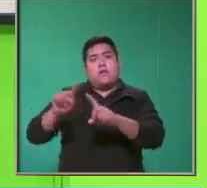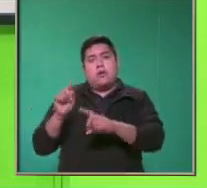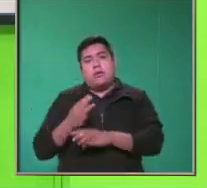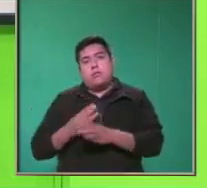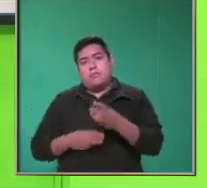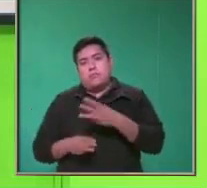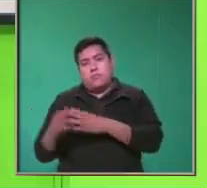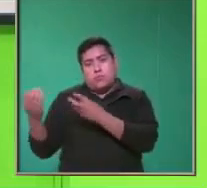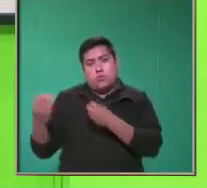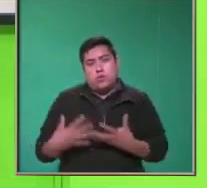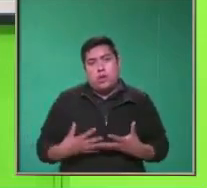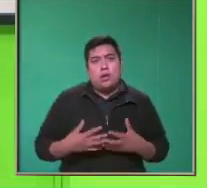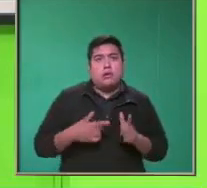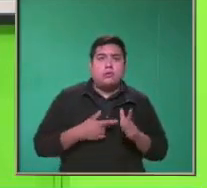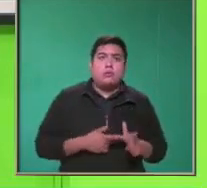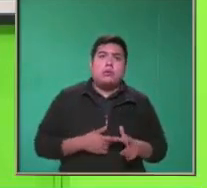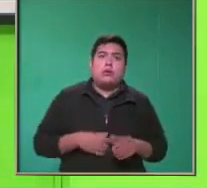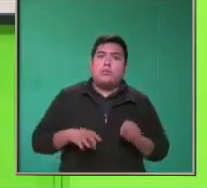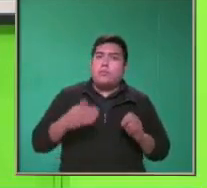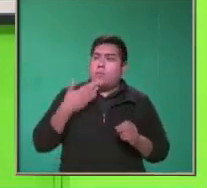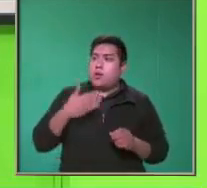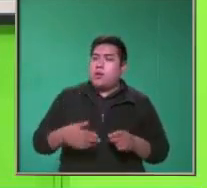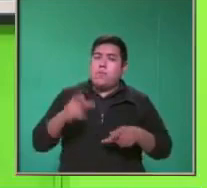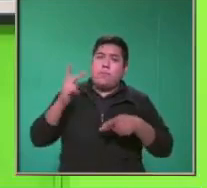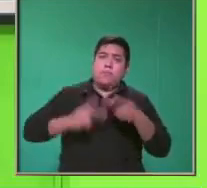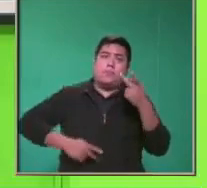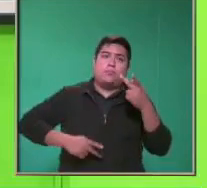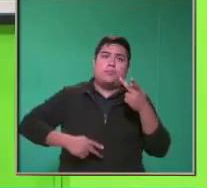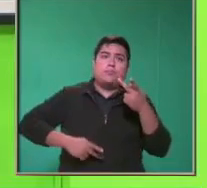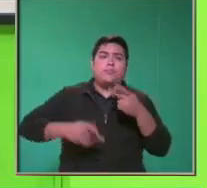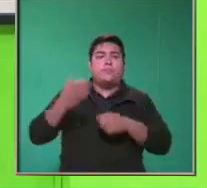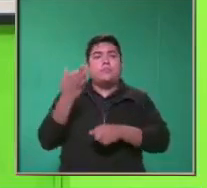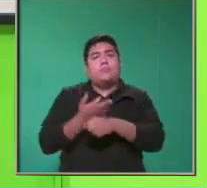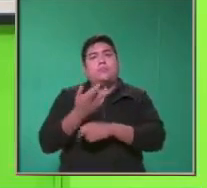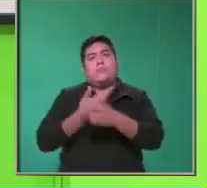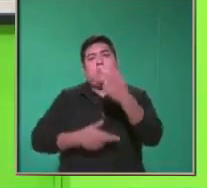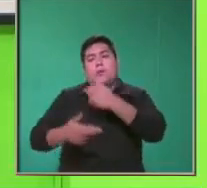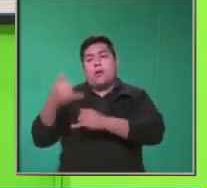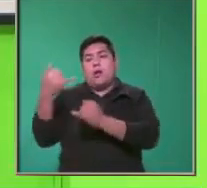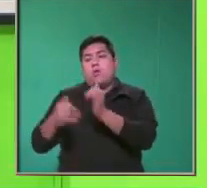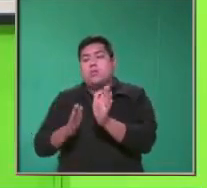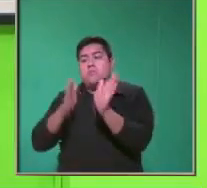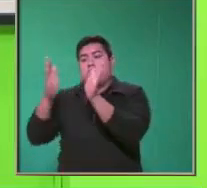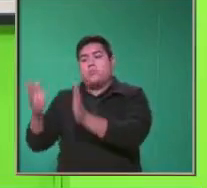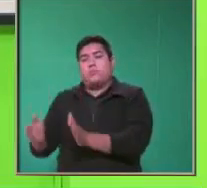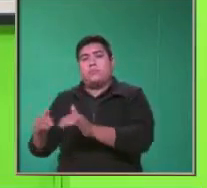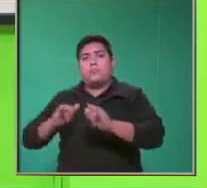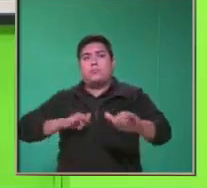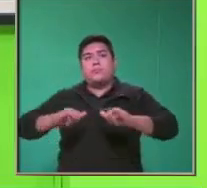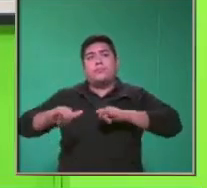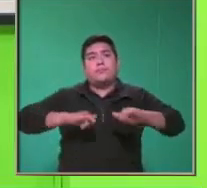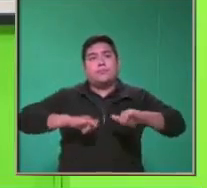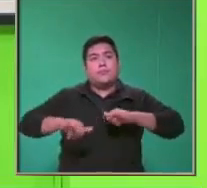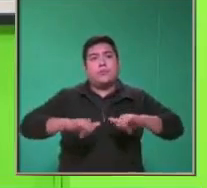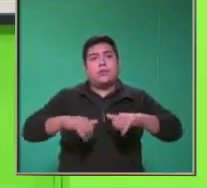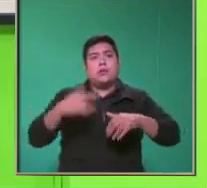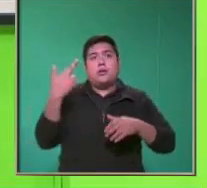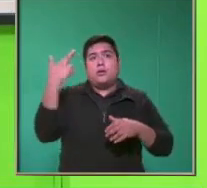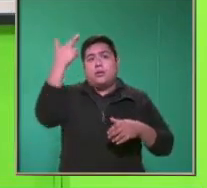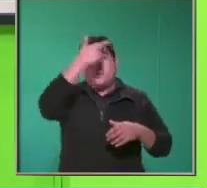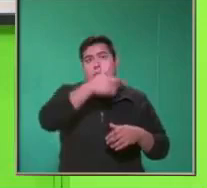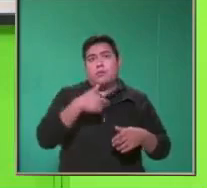desaparezca. Bien, vamos a ir a un corte, regresamos para el último segmento de geografía, estamos